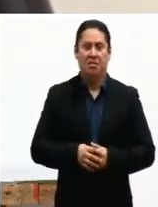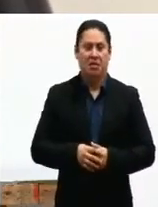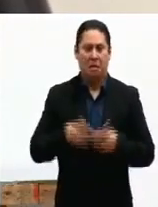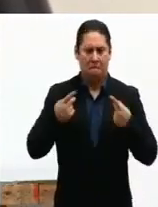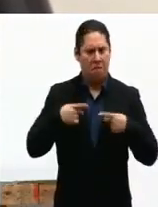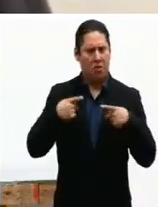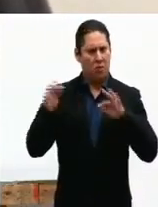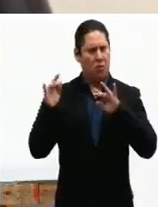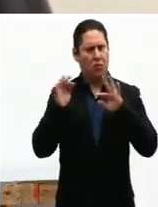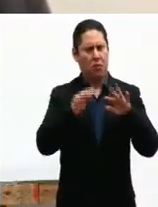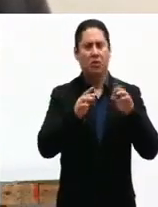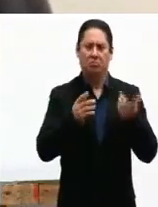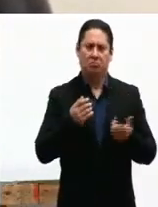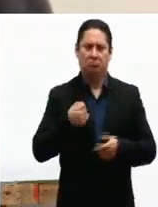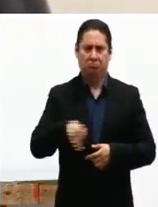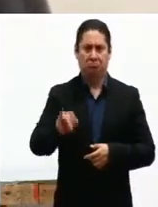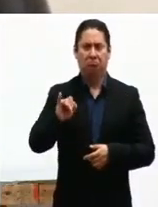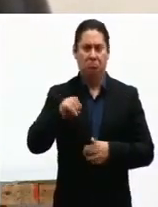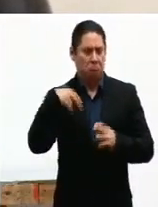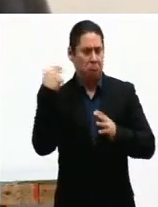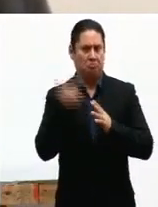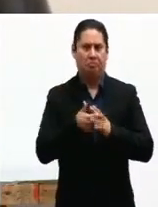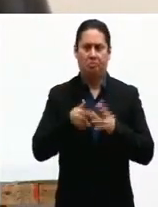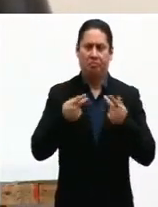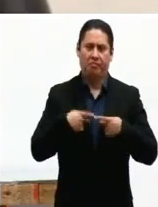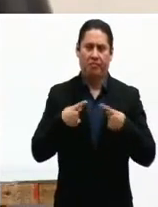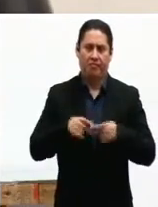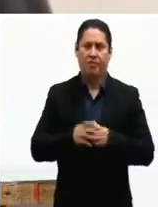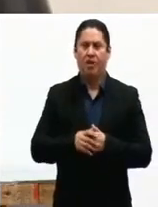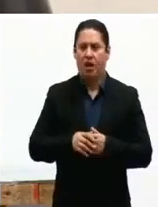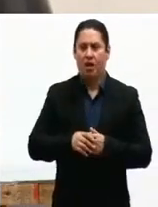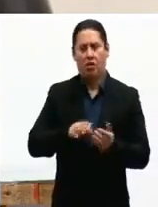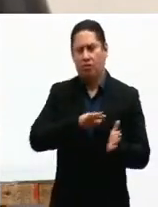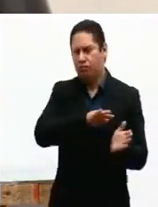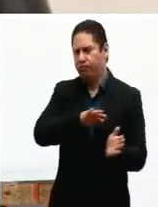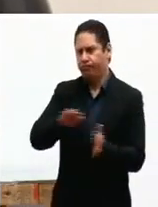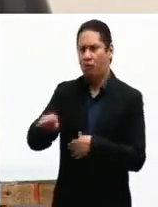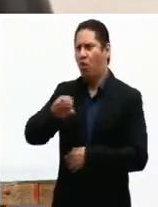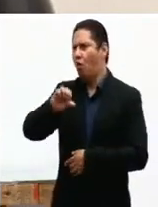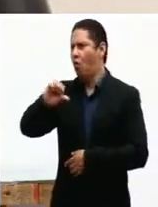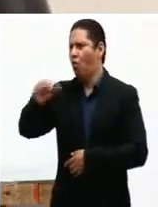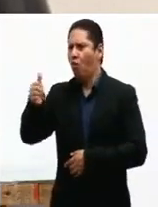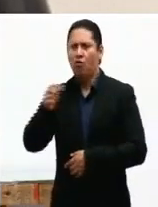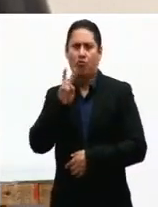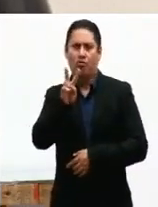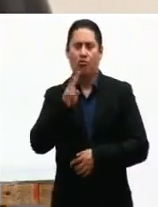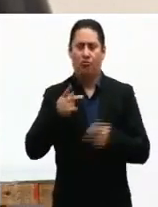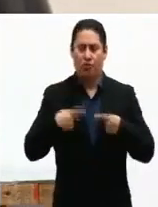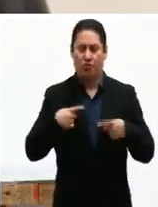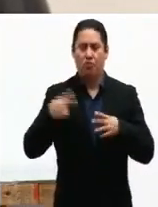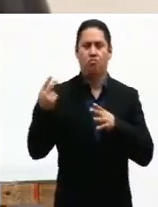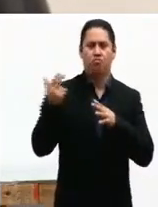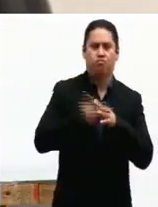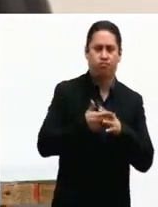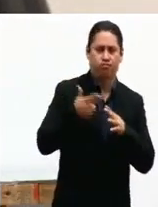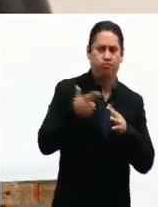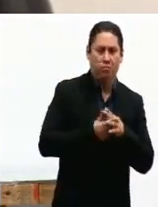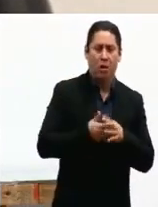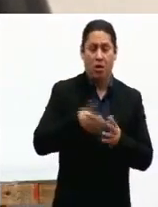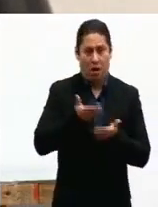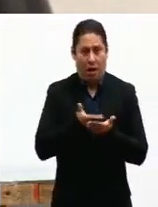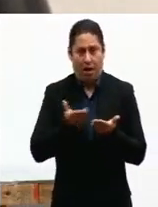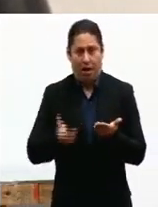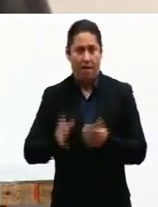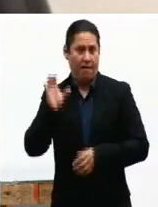comprar cosas, otra persona fue asesinada. En la colonia Esperanza, dos ejecutados, y lo que acabamos de